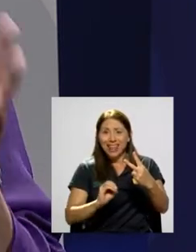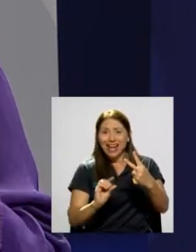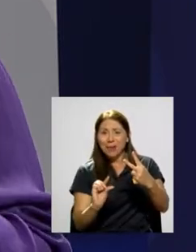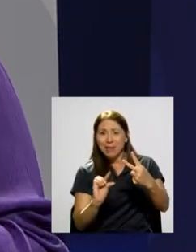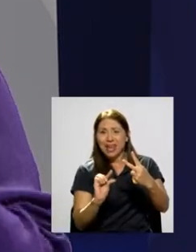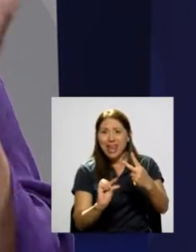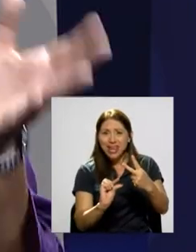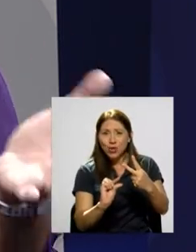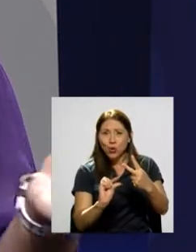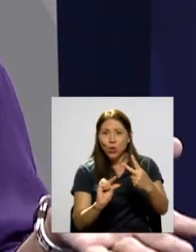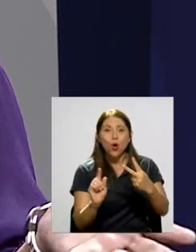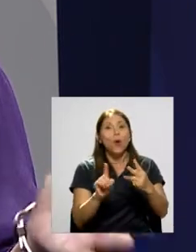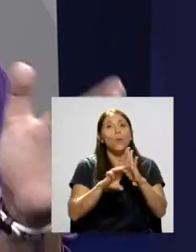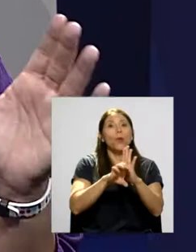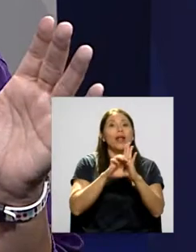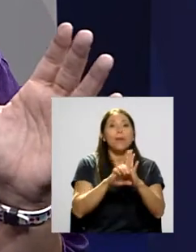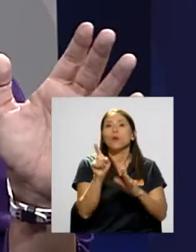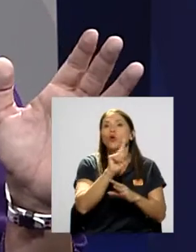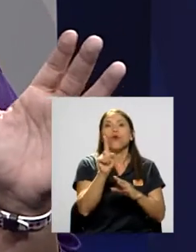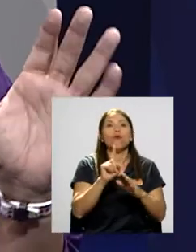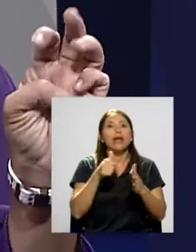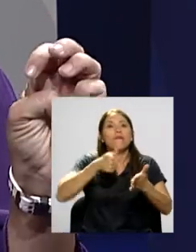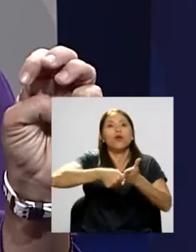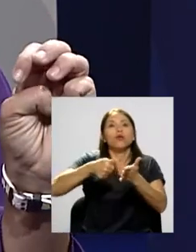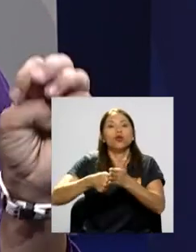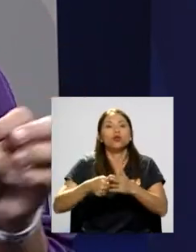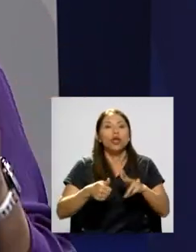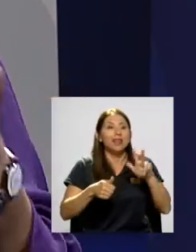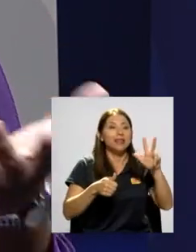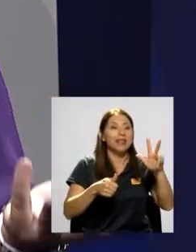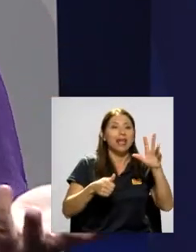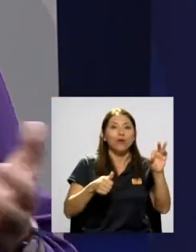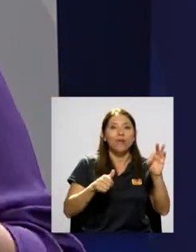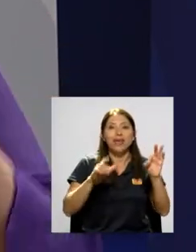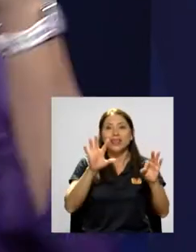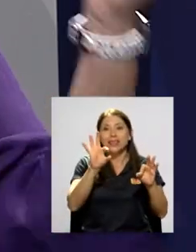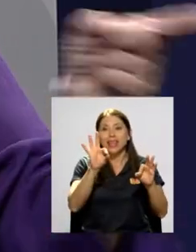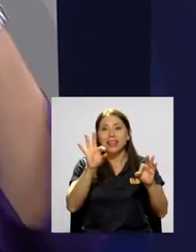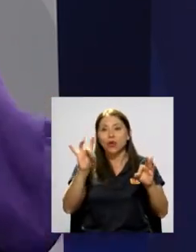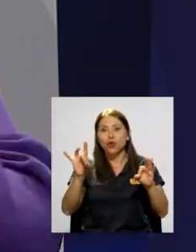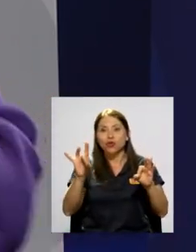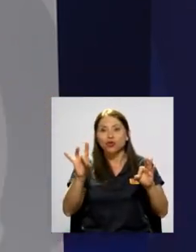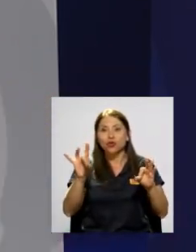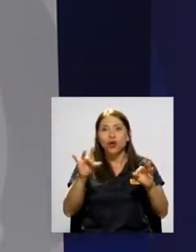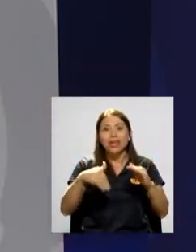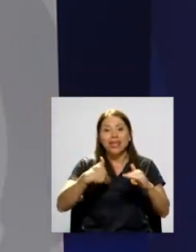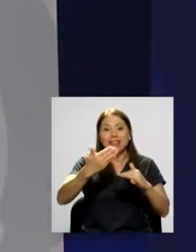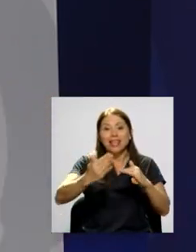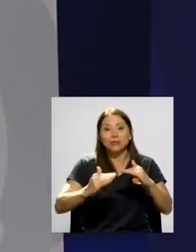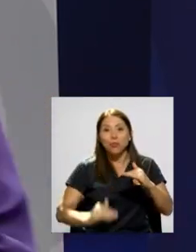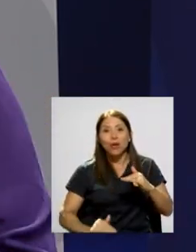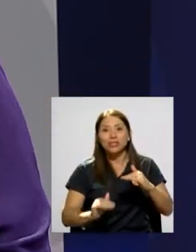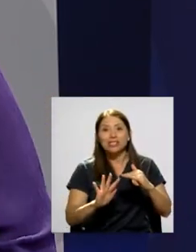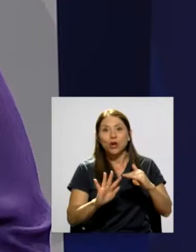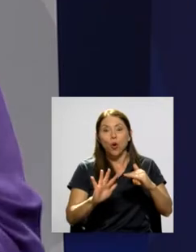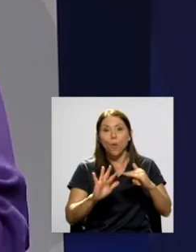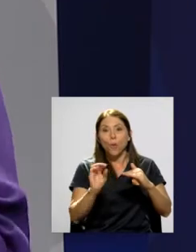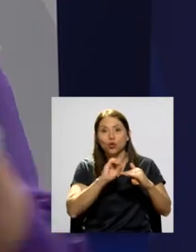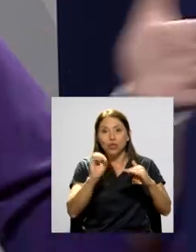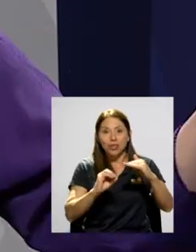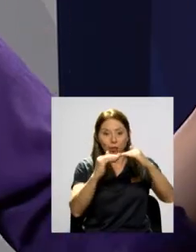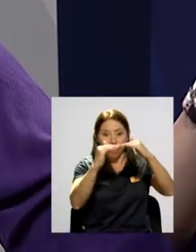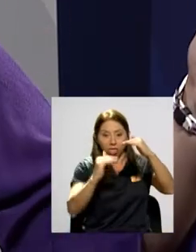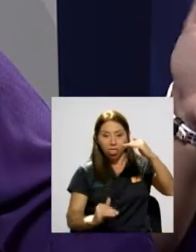fue que quedaron 39-38 y después 5%, sino que estamos viendo 23, 21, 18, 16, ¿verdad?